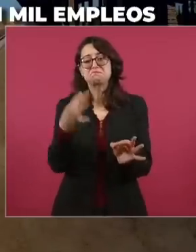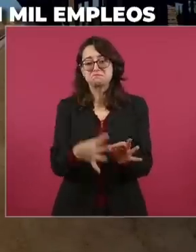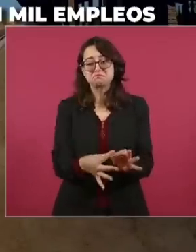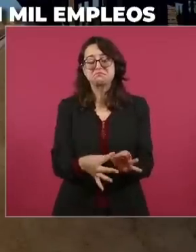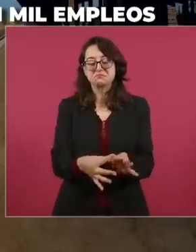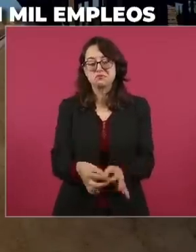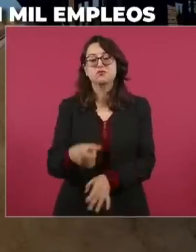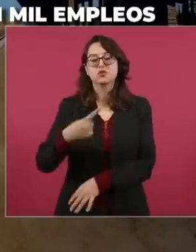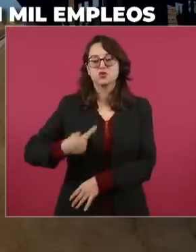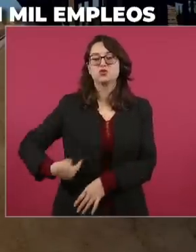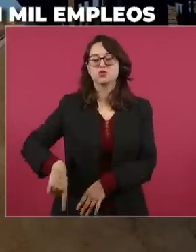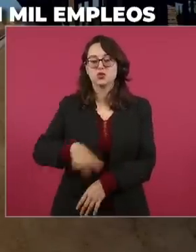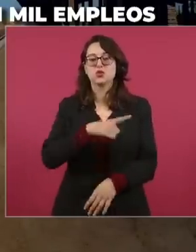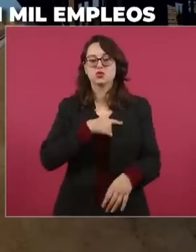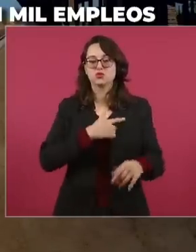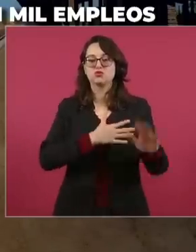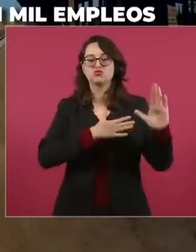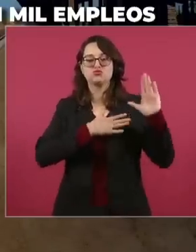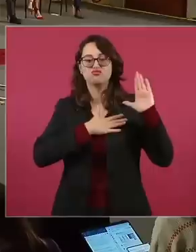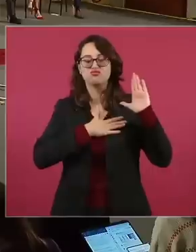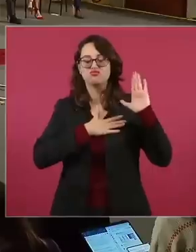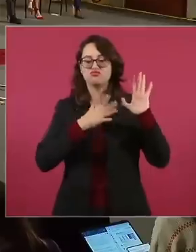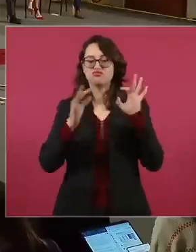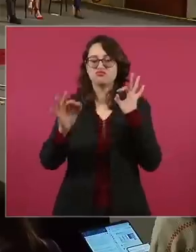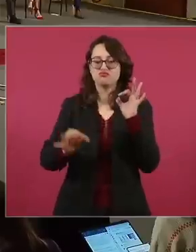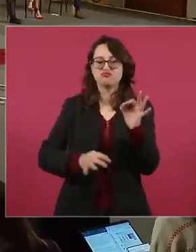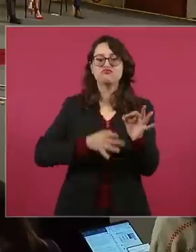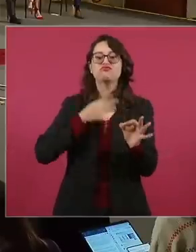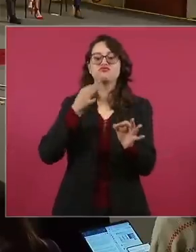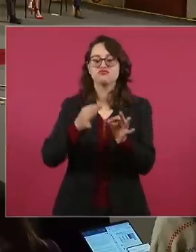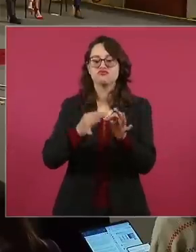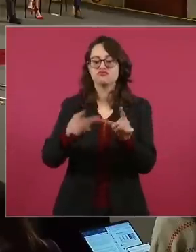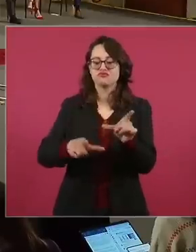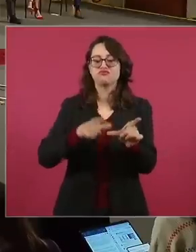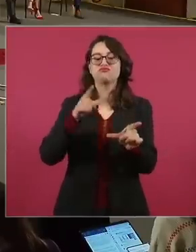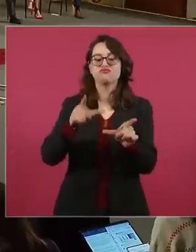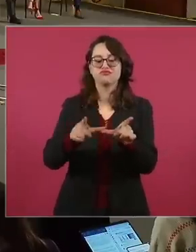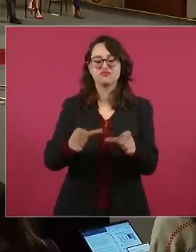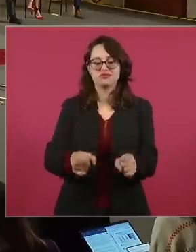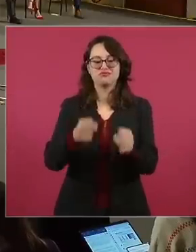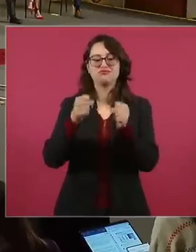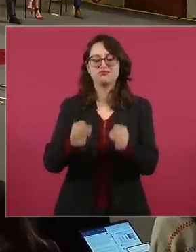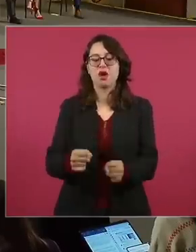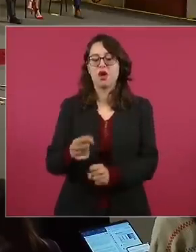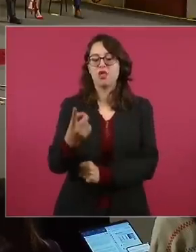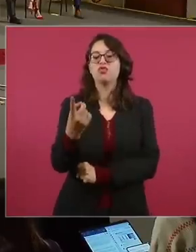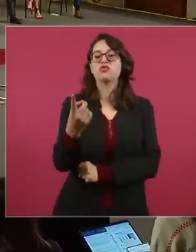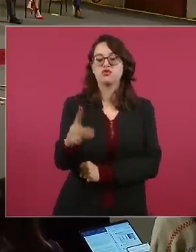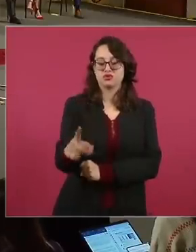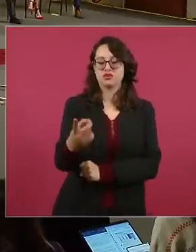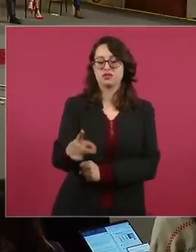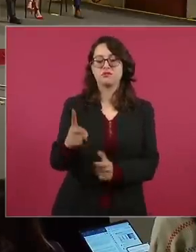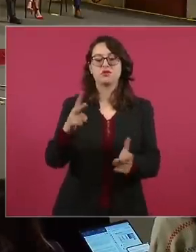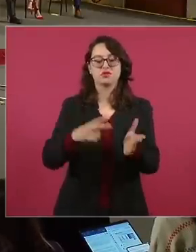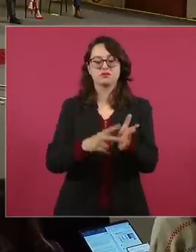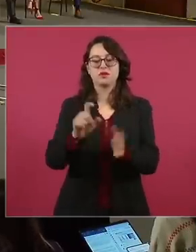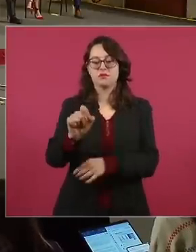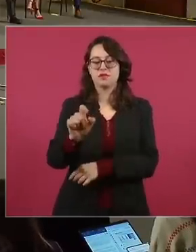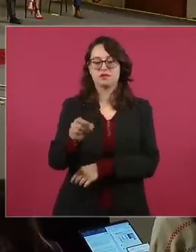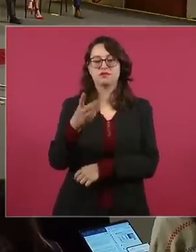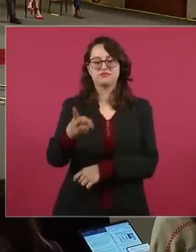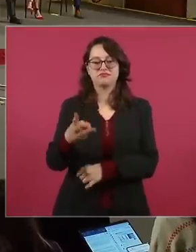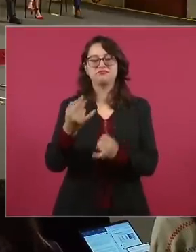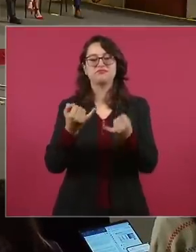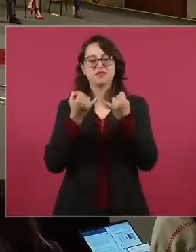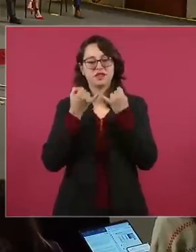compromisos se cumplen. Sin duda, el Tren Maya será inaugurado en diciembre de este año. Es